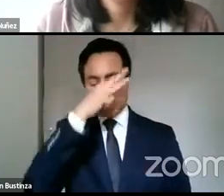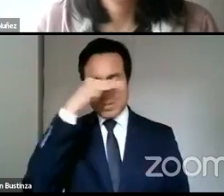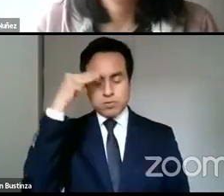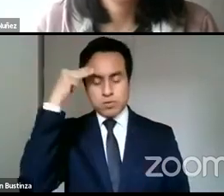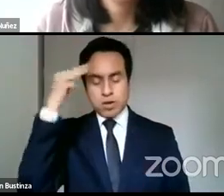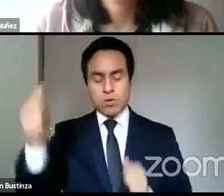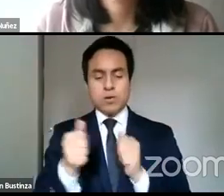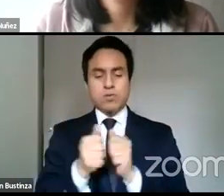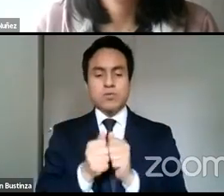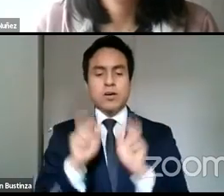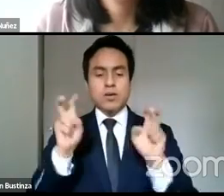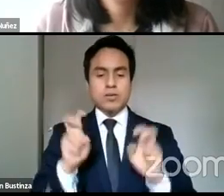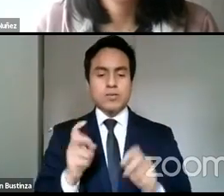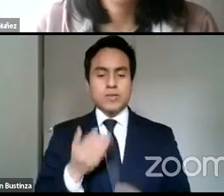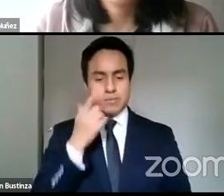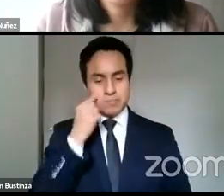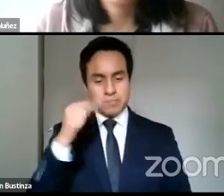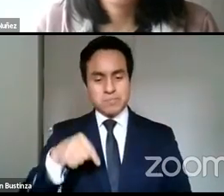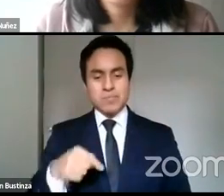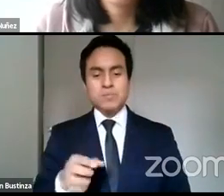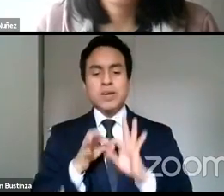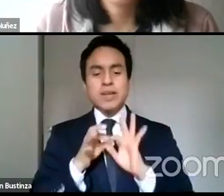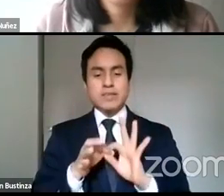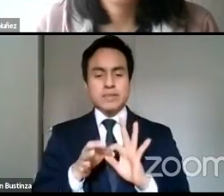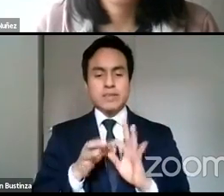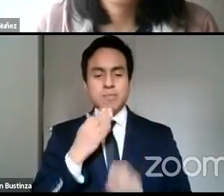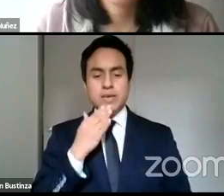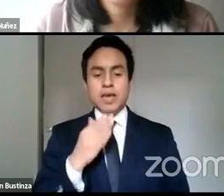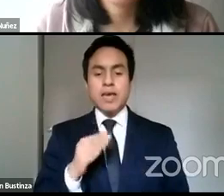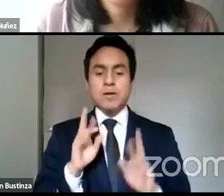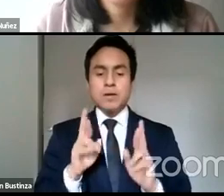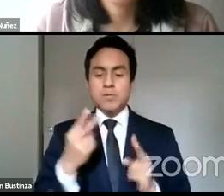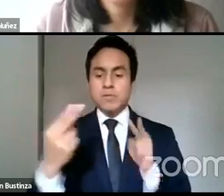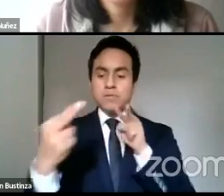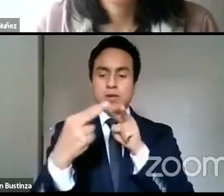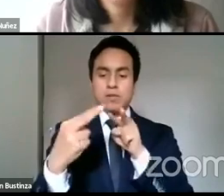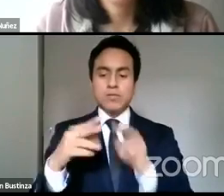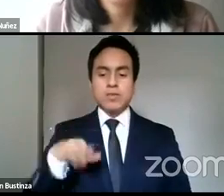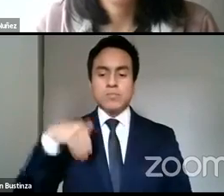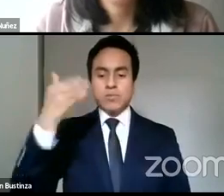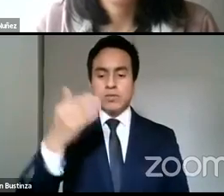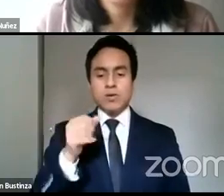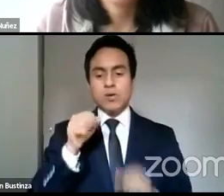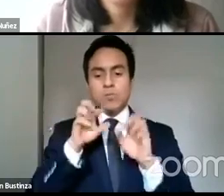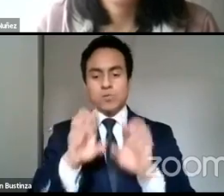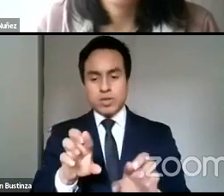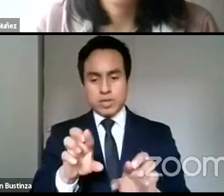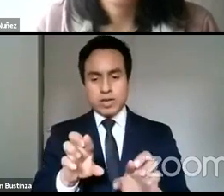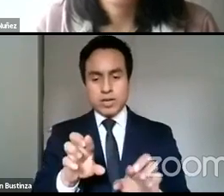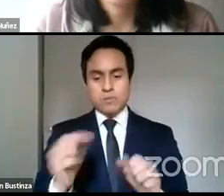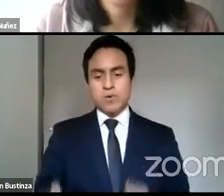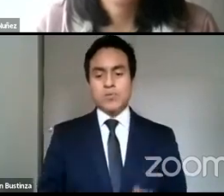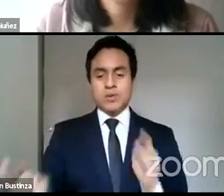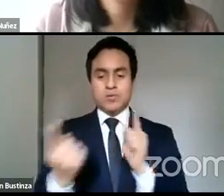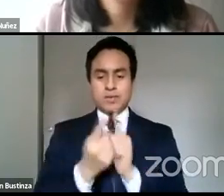nos acompañó en la jornada del día de hoy. Muchas gracias y esperamos verlo en las siguientes oportunidades en que nos podamos